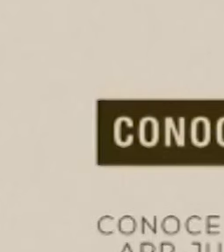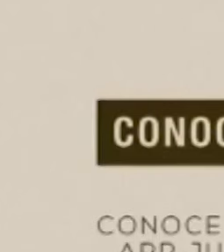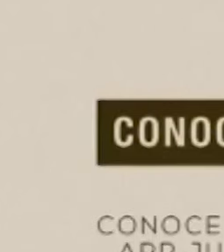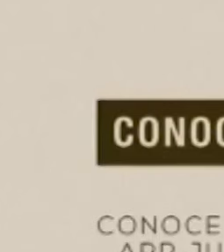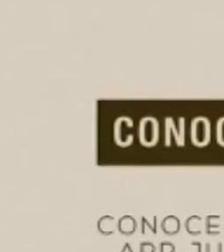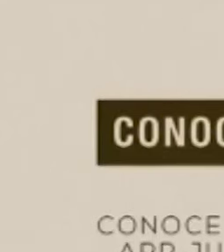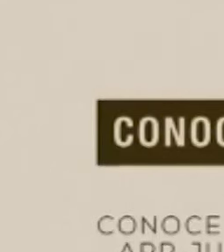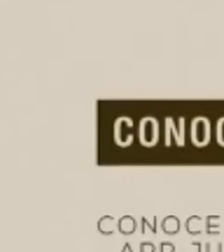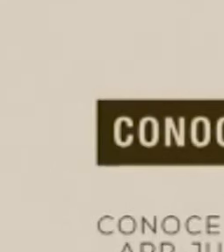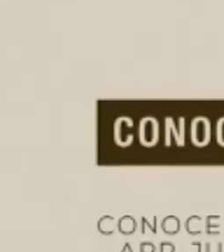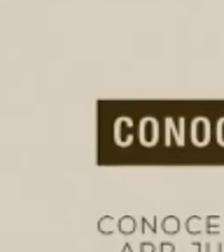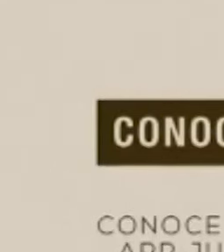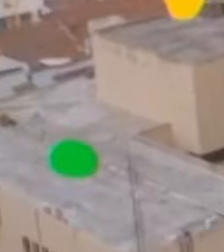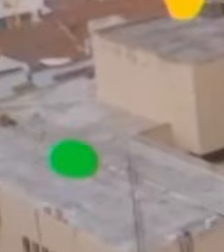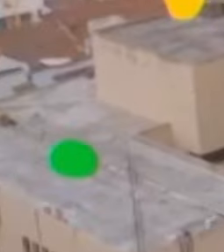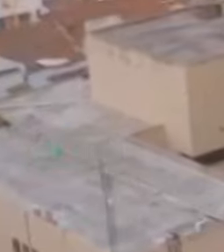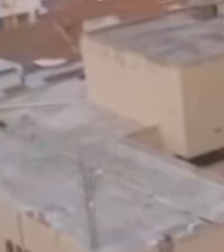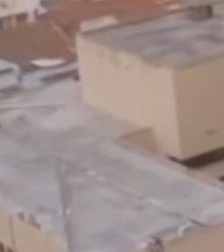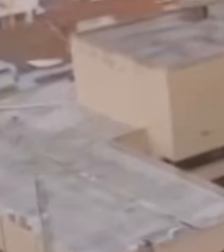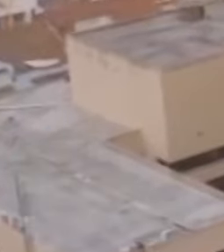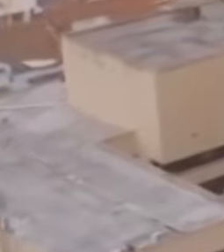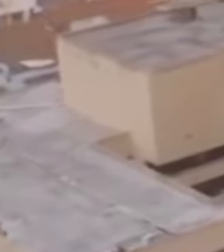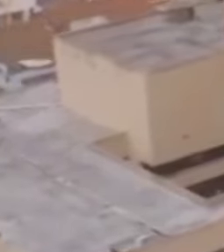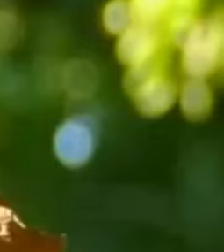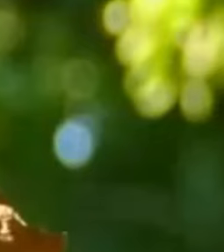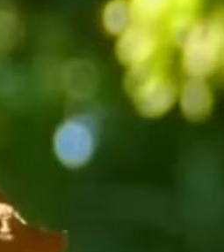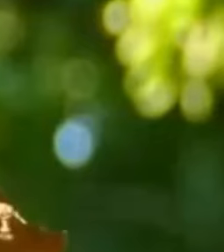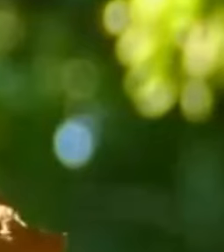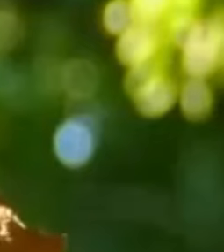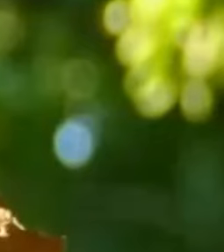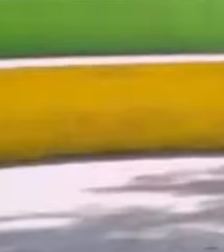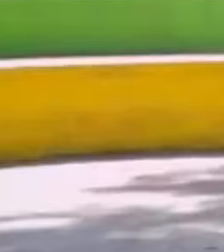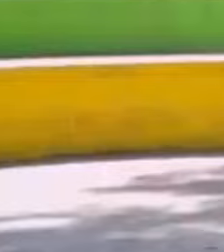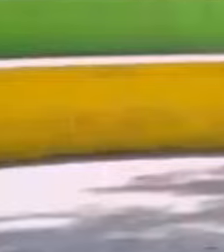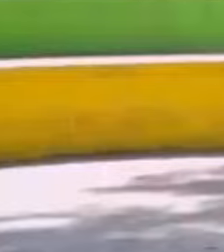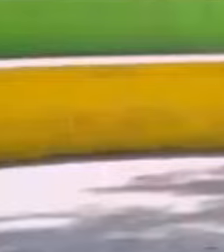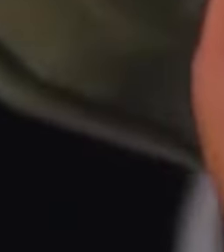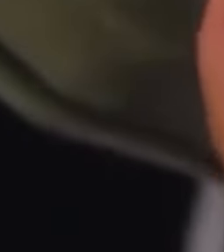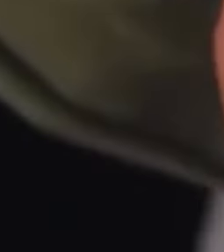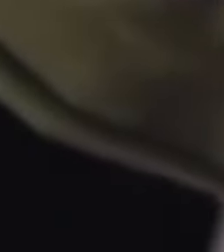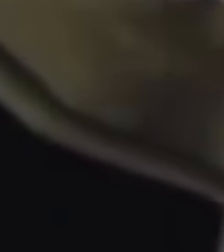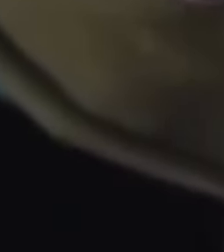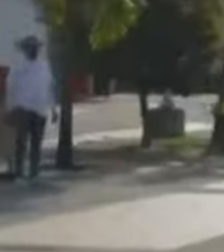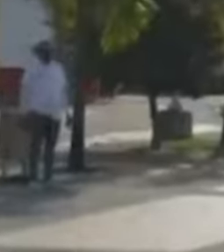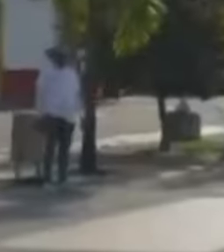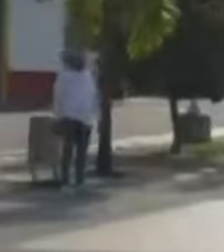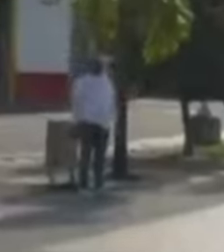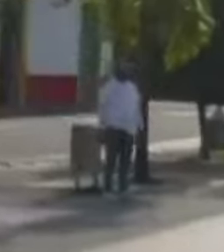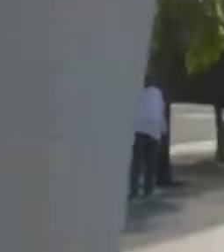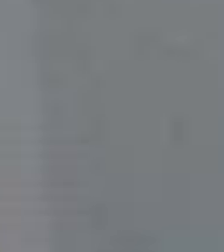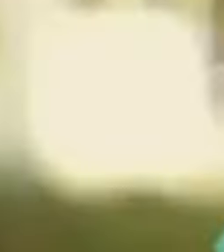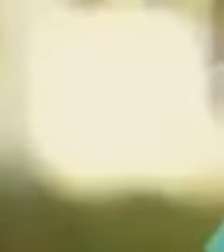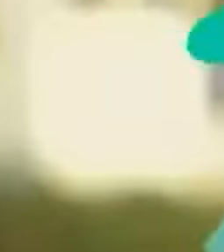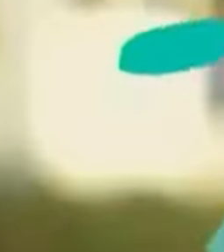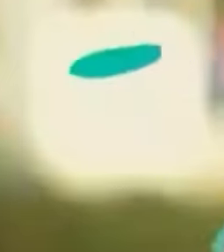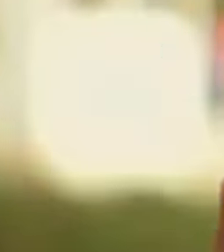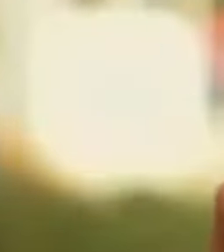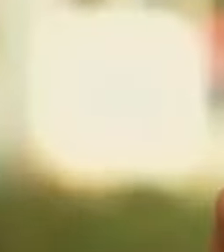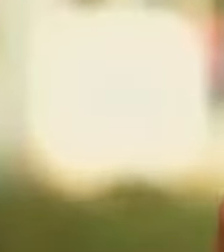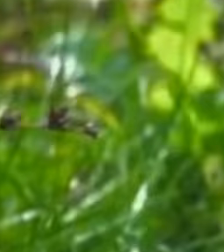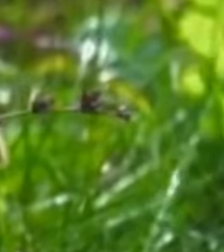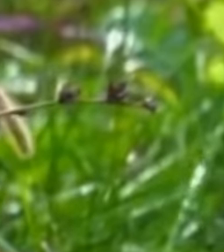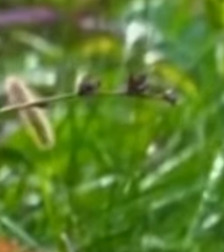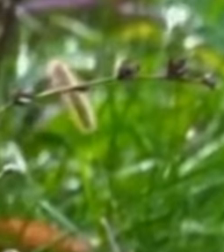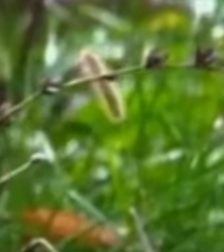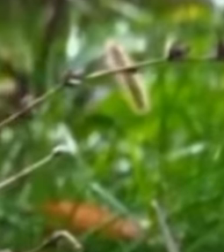AA Rojo por 30 unidades. Vivimos en nuestro propio paraíso, el paraíso del presente y el futuro, de la felicidad, de